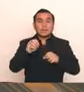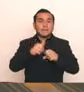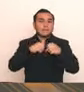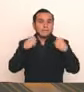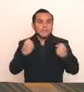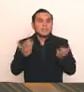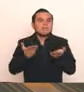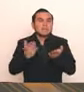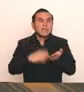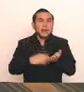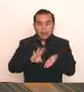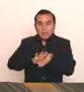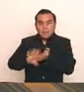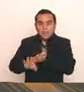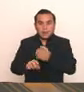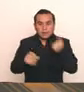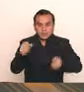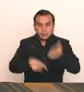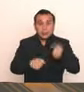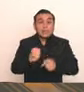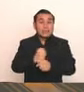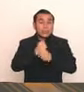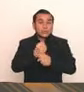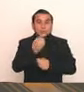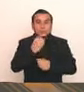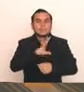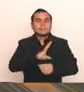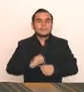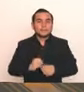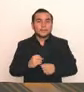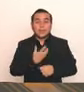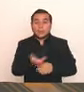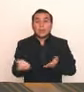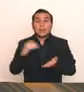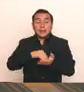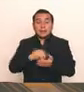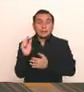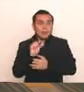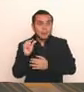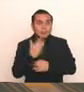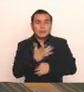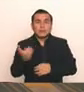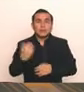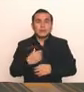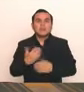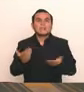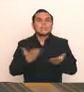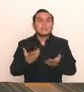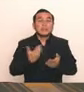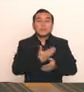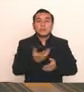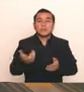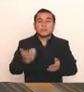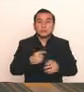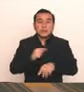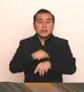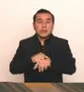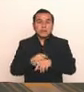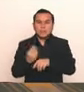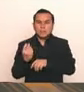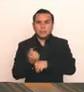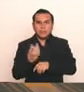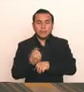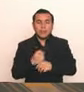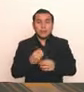agropecuario y asegurar la seguridad alimentaria el financiamiento de nuestros del tesoro y metidas trasladando desde corto plazo a largo plazo para inyectarle liquidez